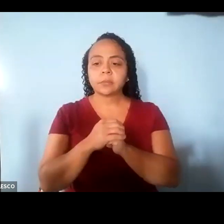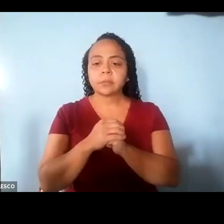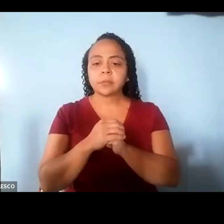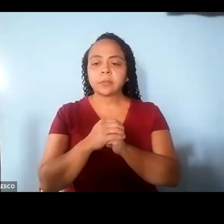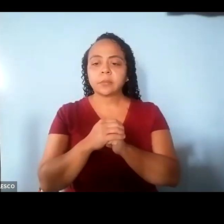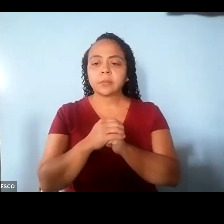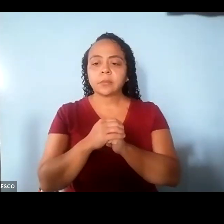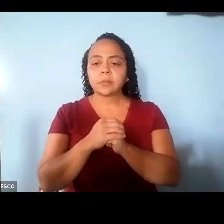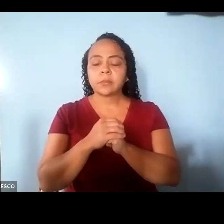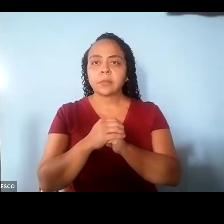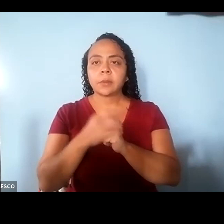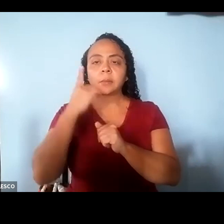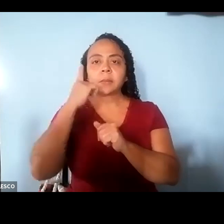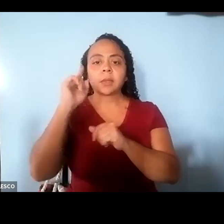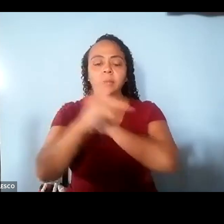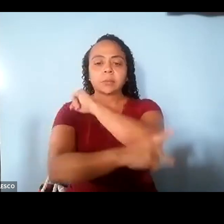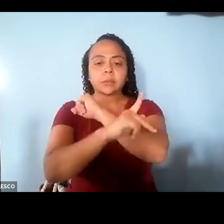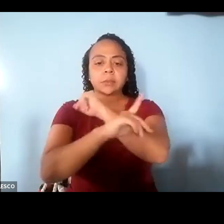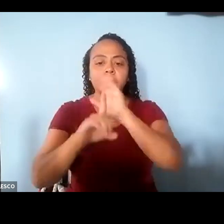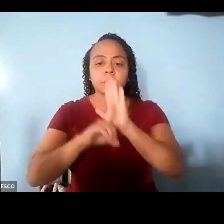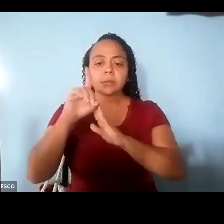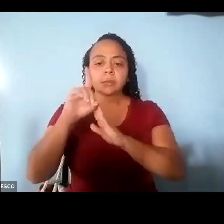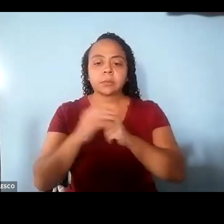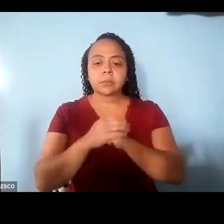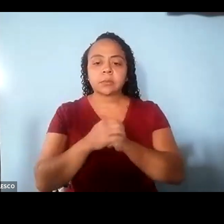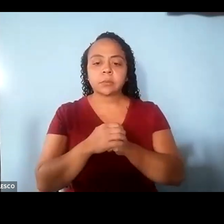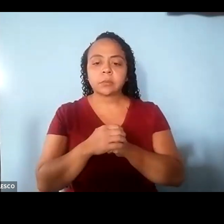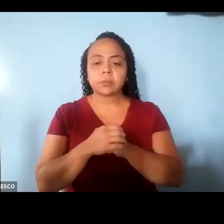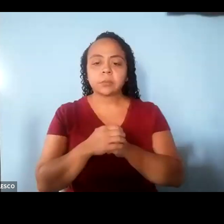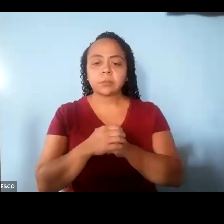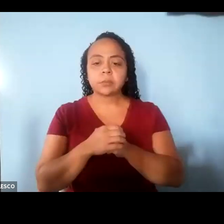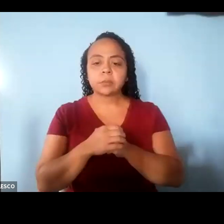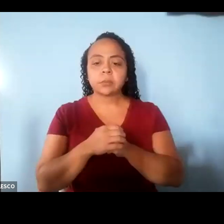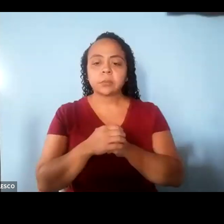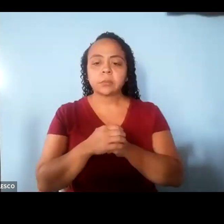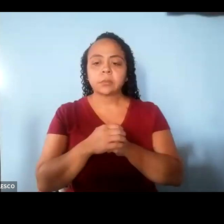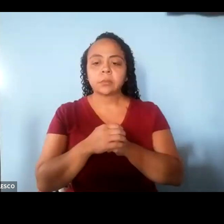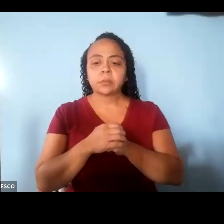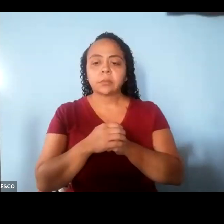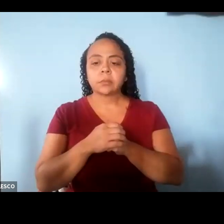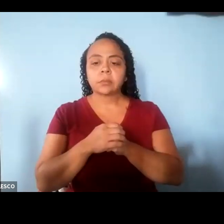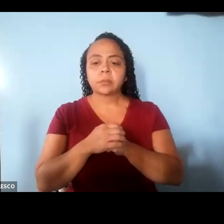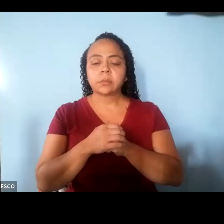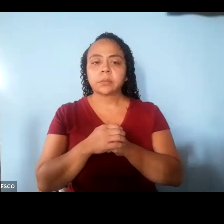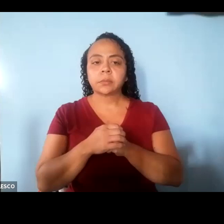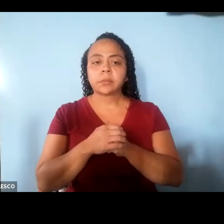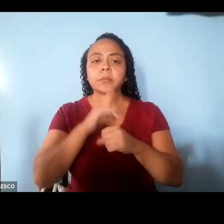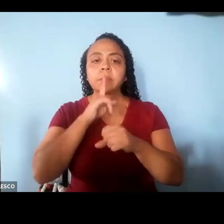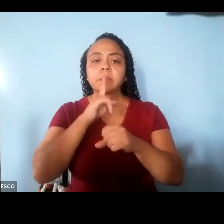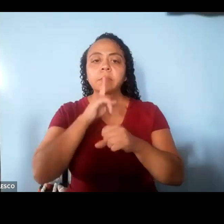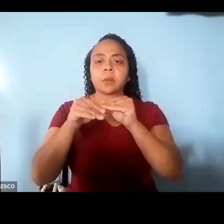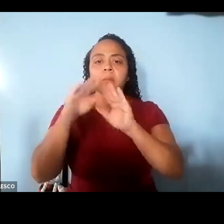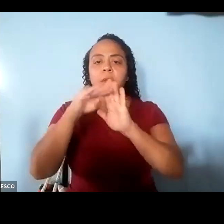para los países en desarrollo mediante un apoyo adecuado y sostenible que complemente las medidas adoptadas